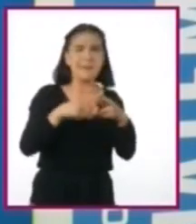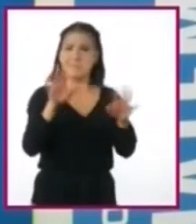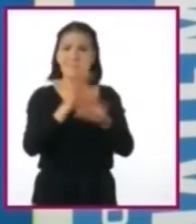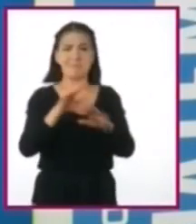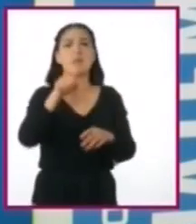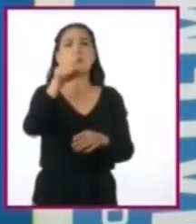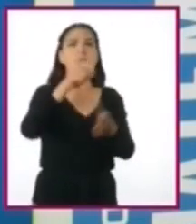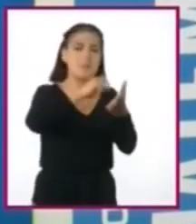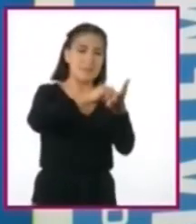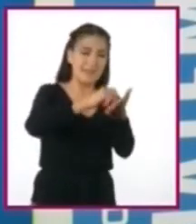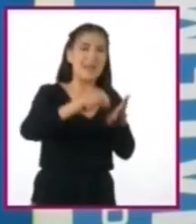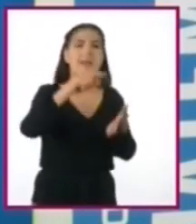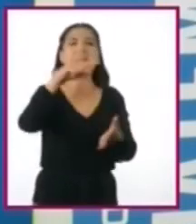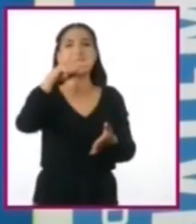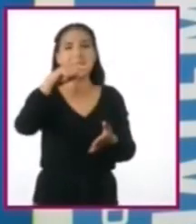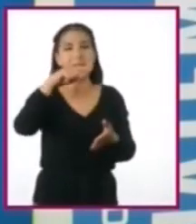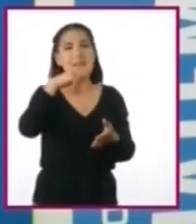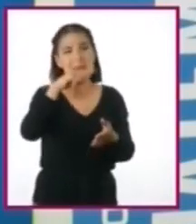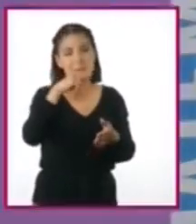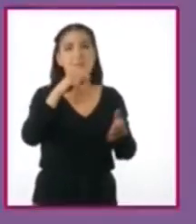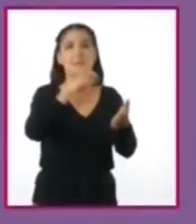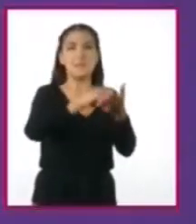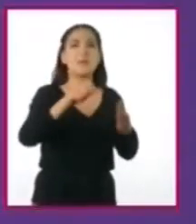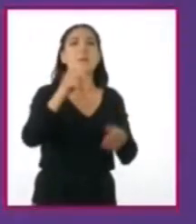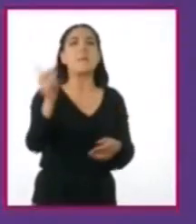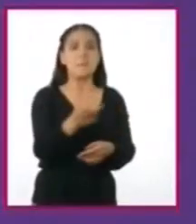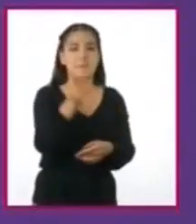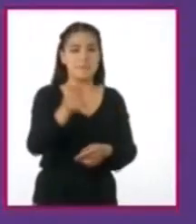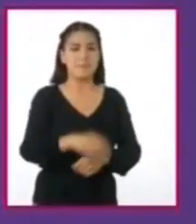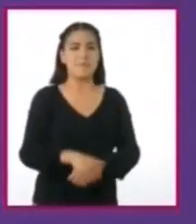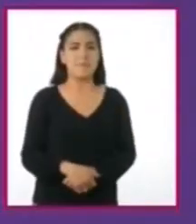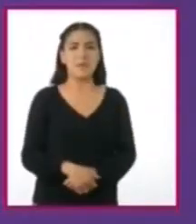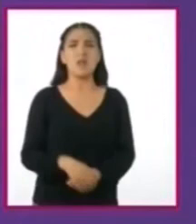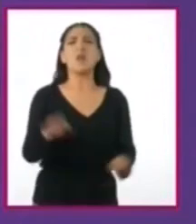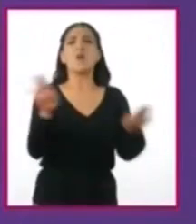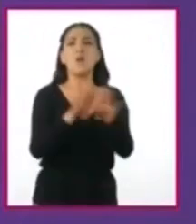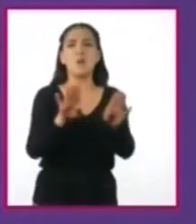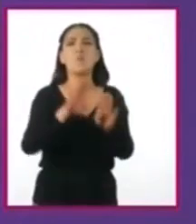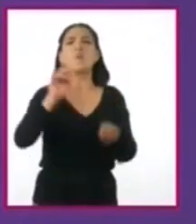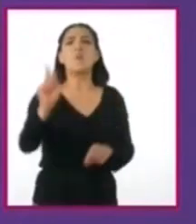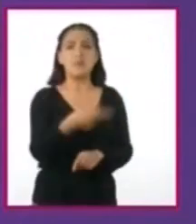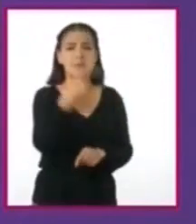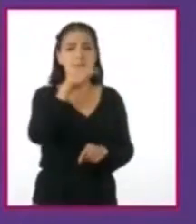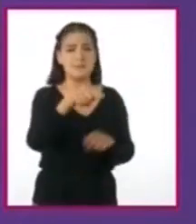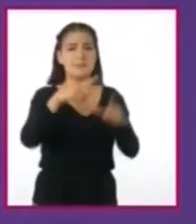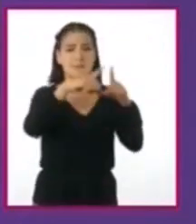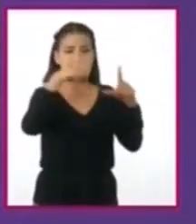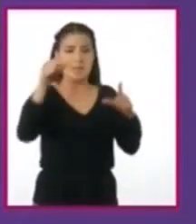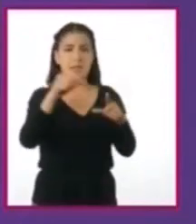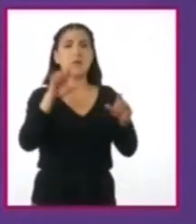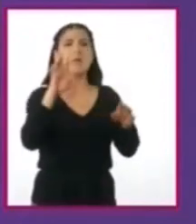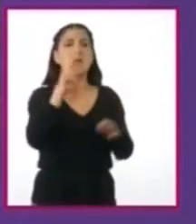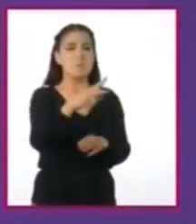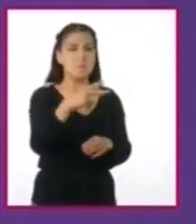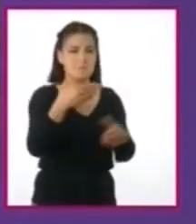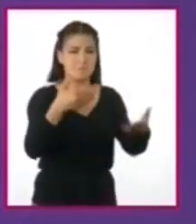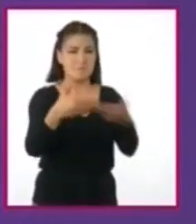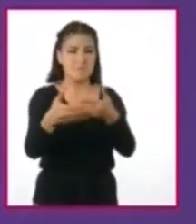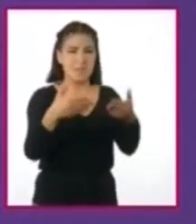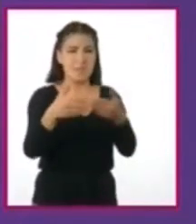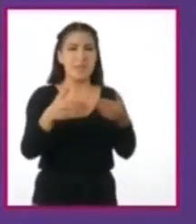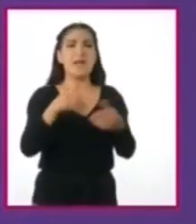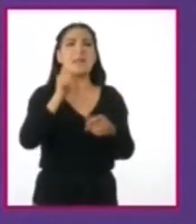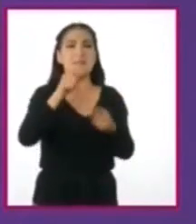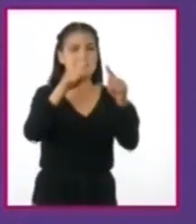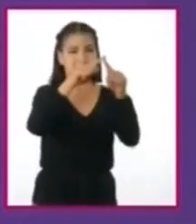Subrayen la respuesta correcta a cada pregunta. ¿Cómo son el triángulo original ABC y los triángulos equiláteros de cada uno de los